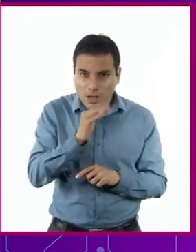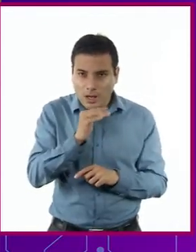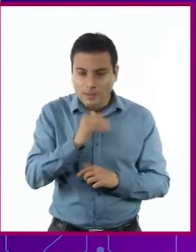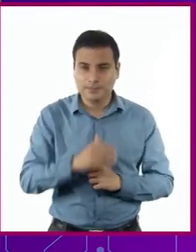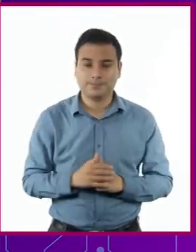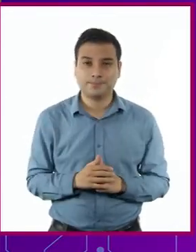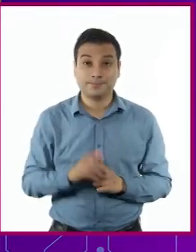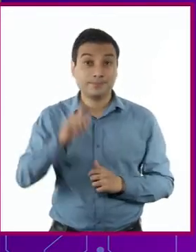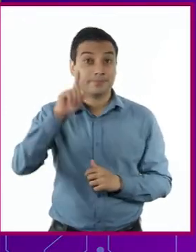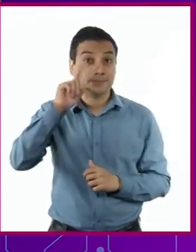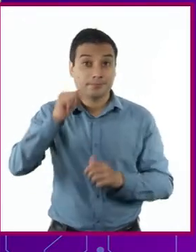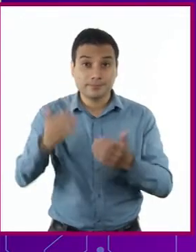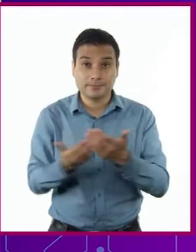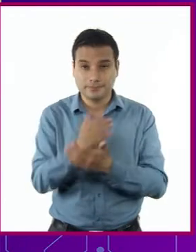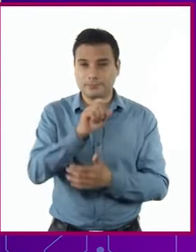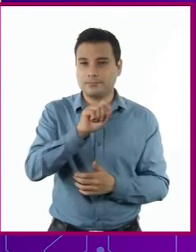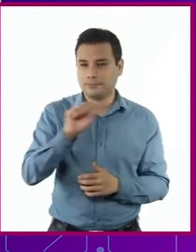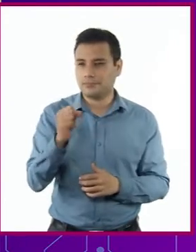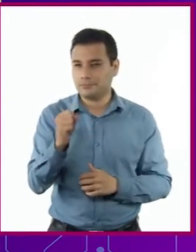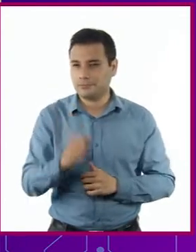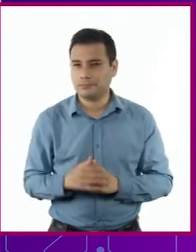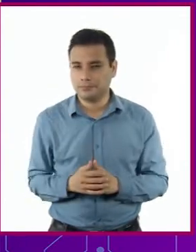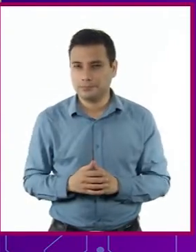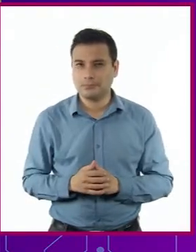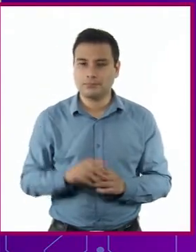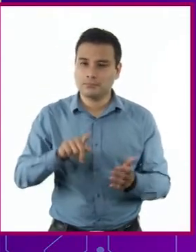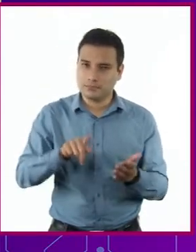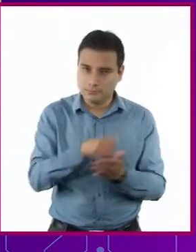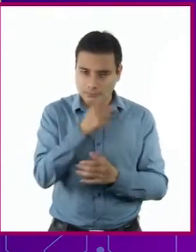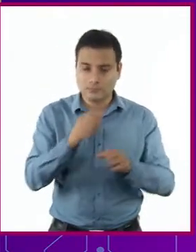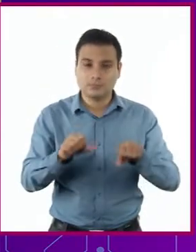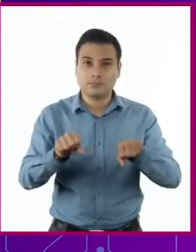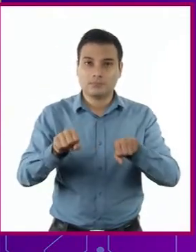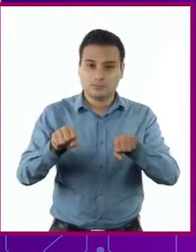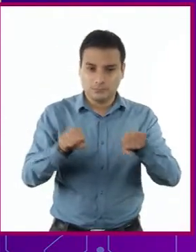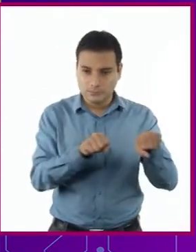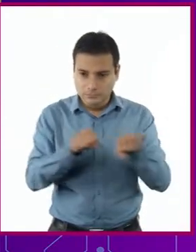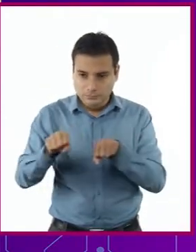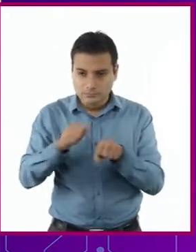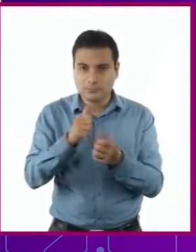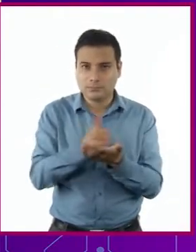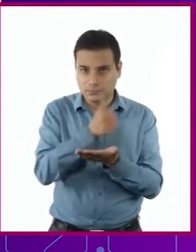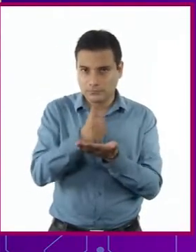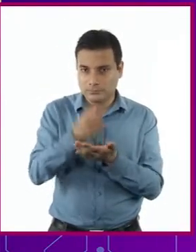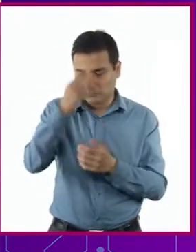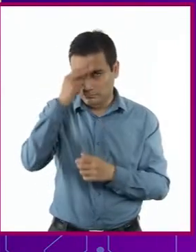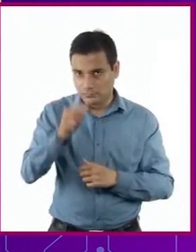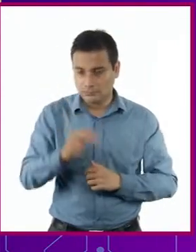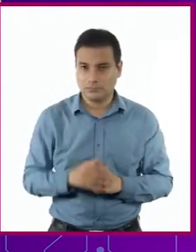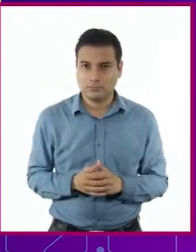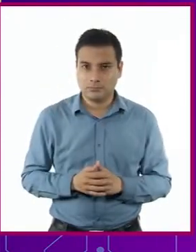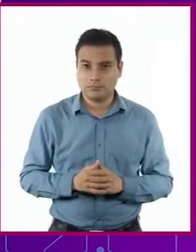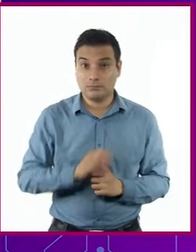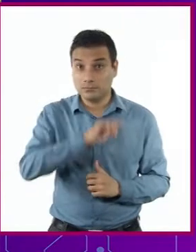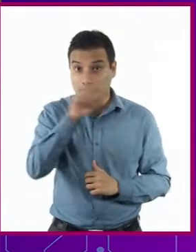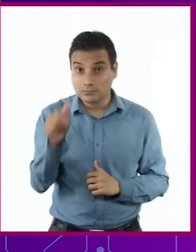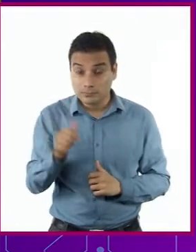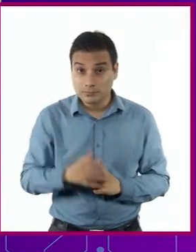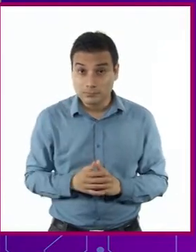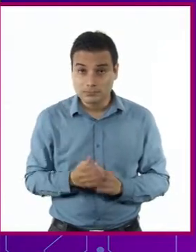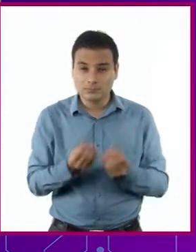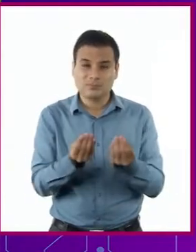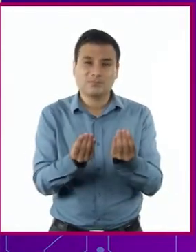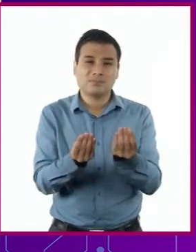Al día siguiente, el 20 de septiembre, una considerable réplica azotó de nueva cuenta a la capital del país, lo que provocó el colapso de cientos